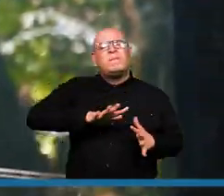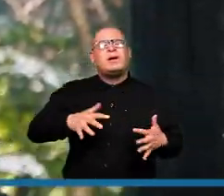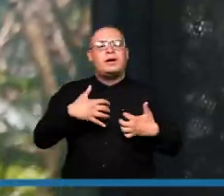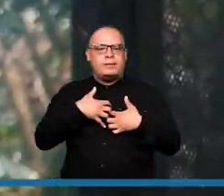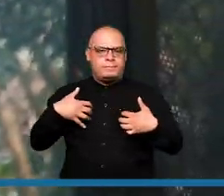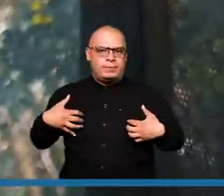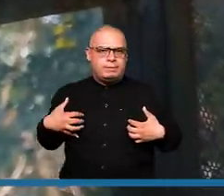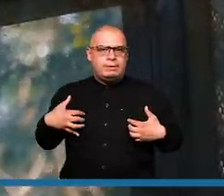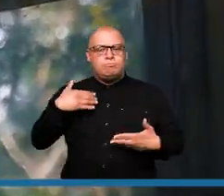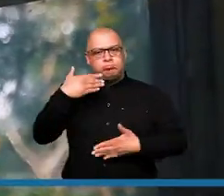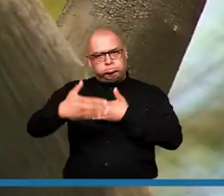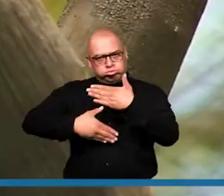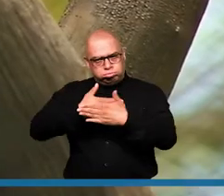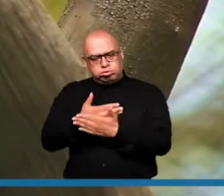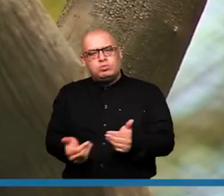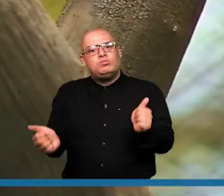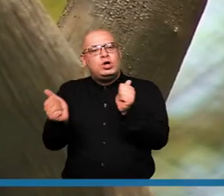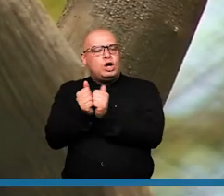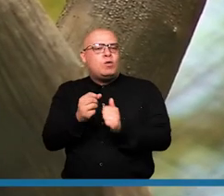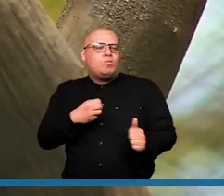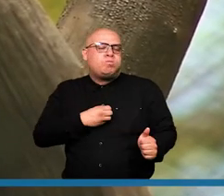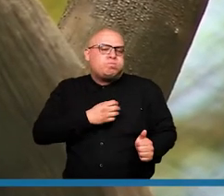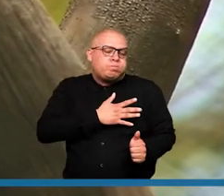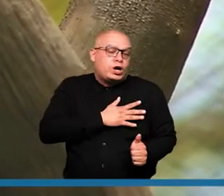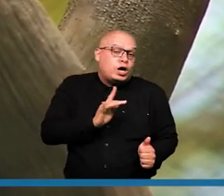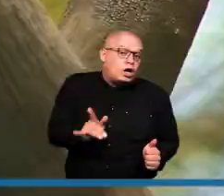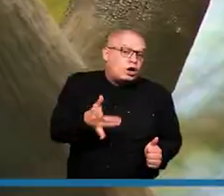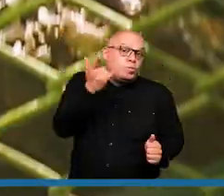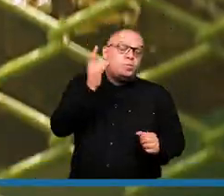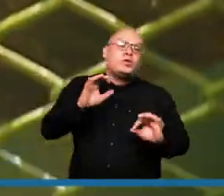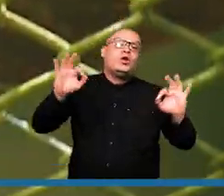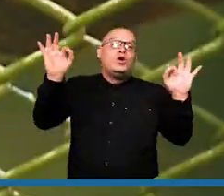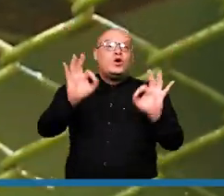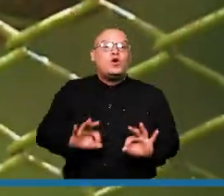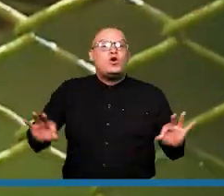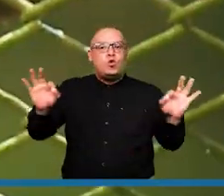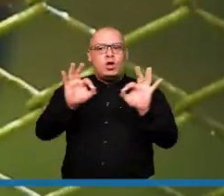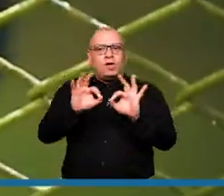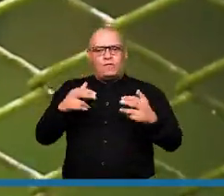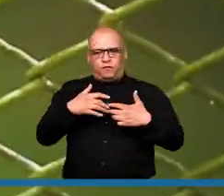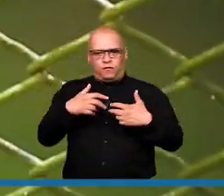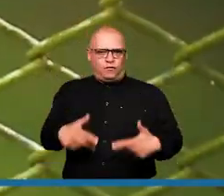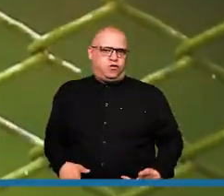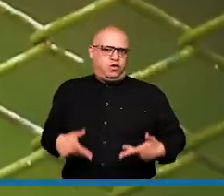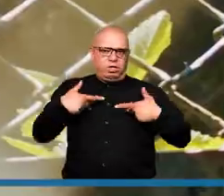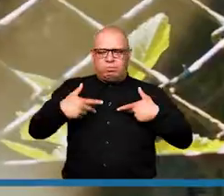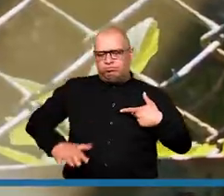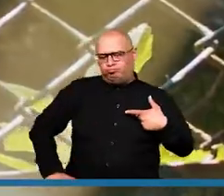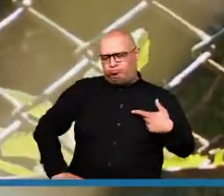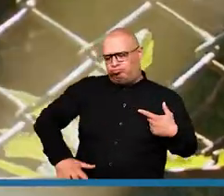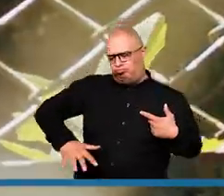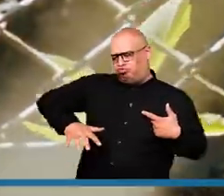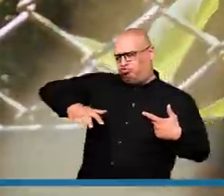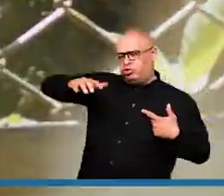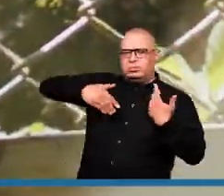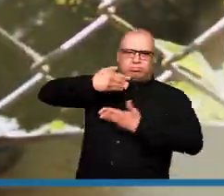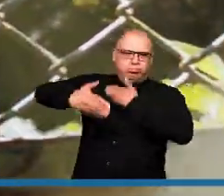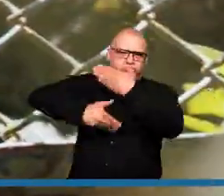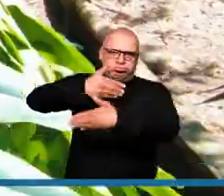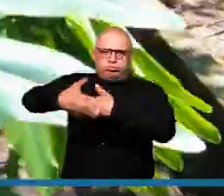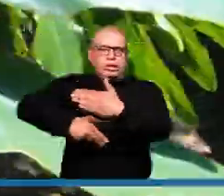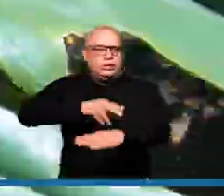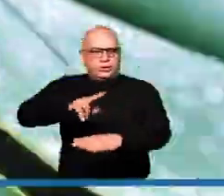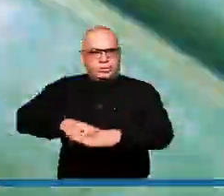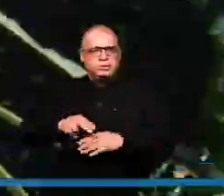estos animales puedan contar con una segunda oportunidad y terminar un ciclo de vida con todos los cuidados biológicos que requieren. Sí, es un